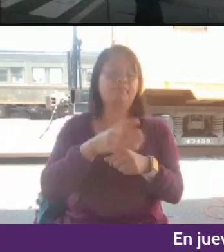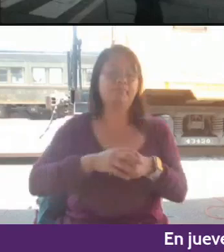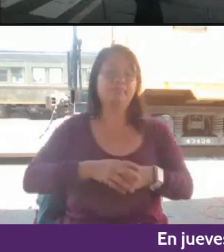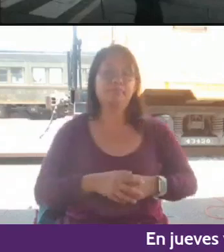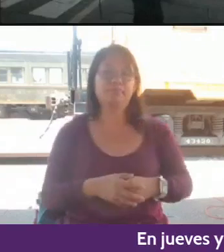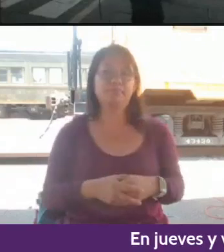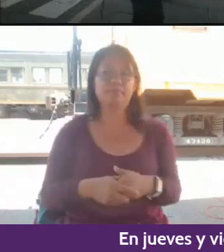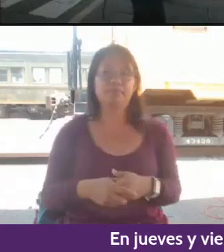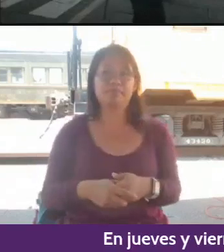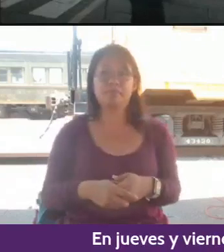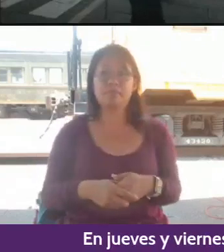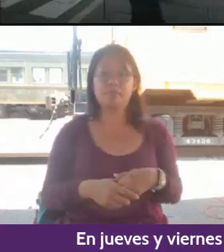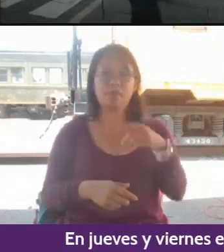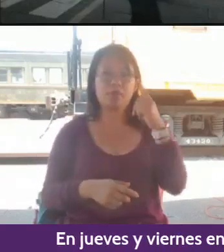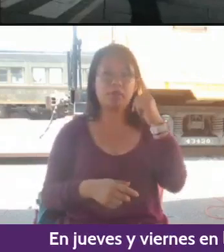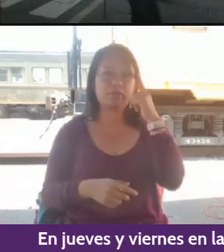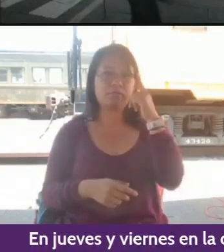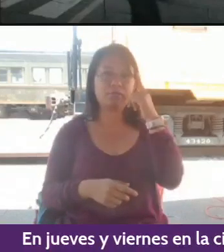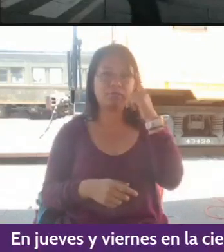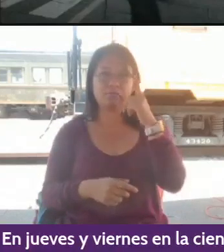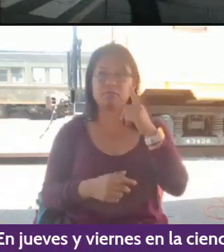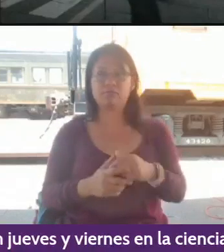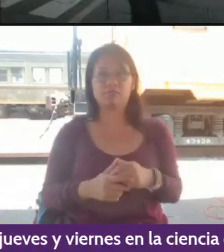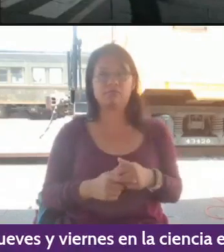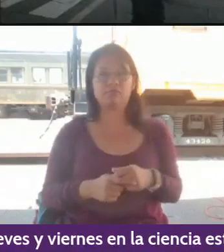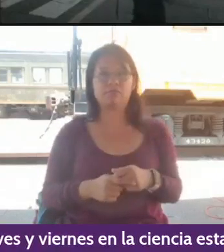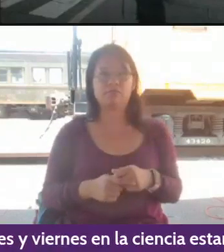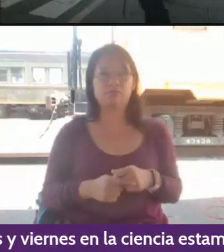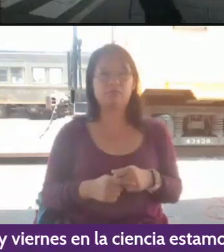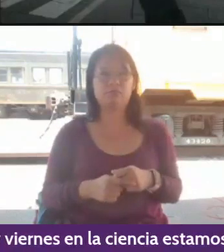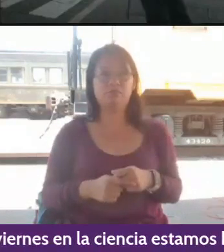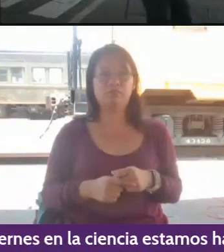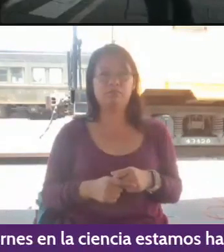así. Gracias.